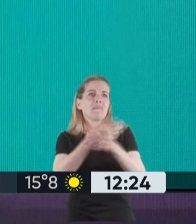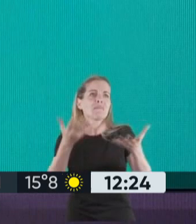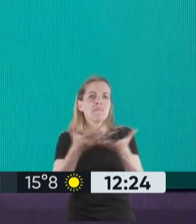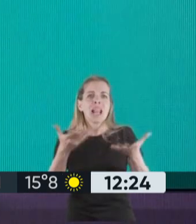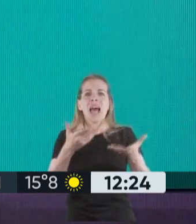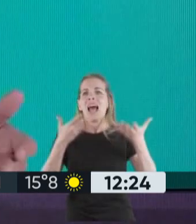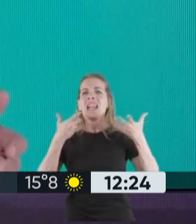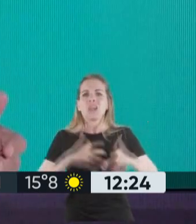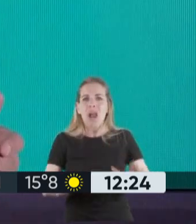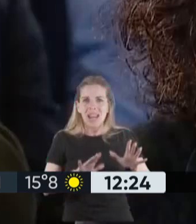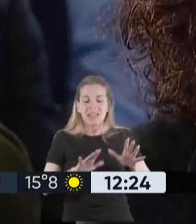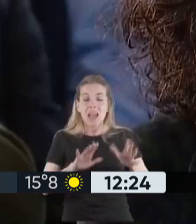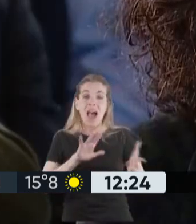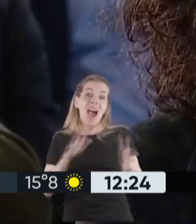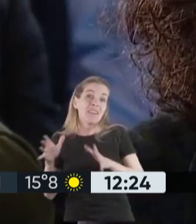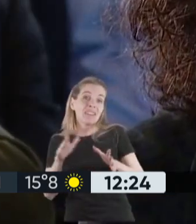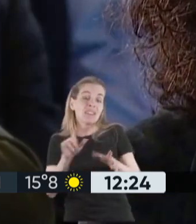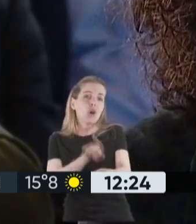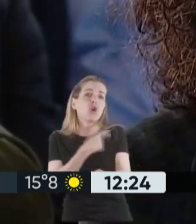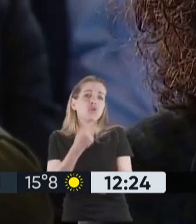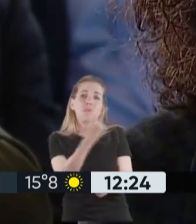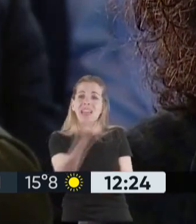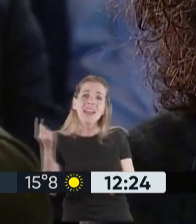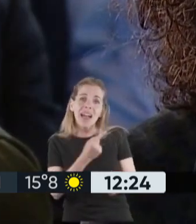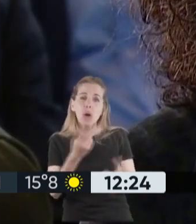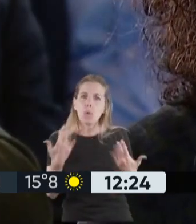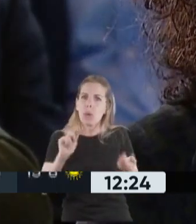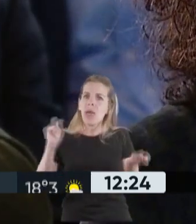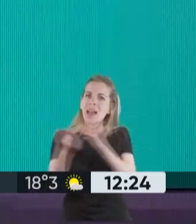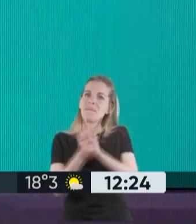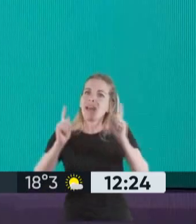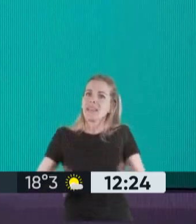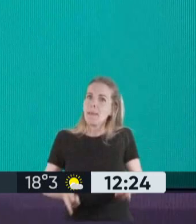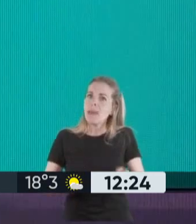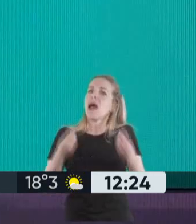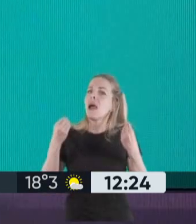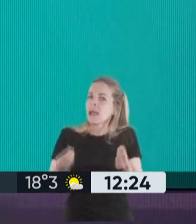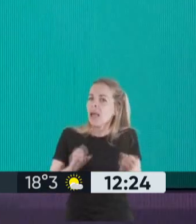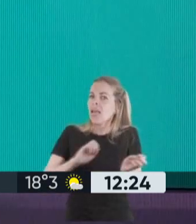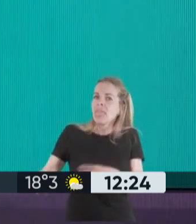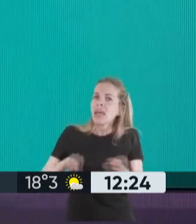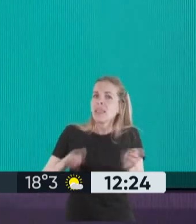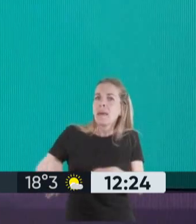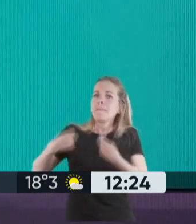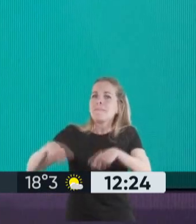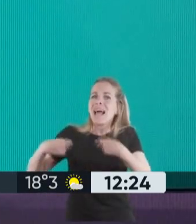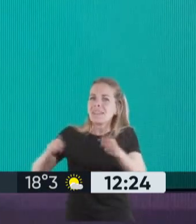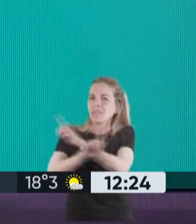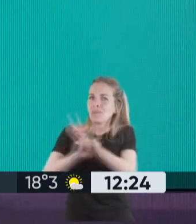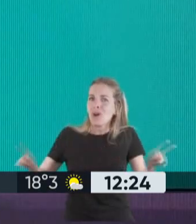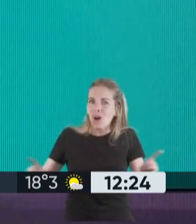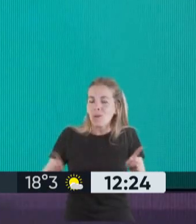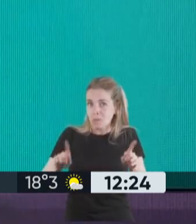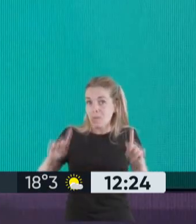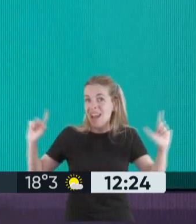Y tal vez nuestros hábitos pueden ayudar a cambiar ese incremento permanente del uso de los plásticos.